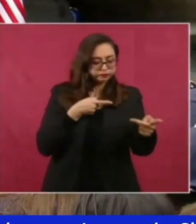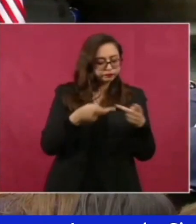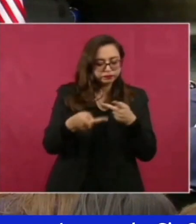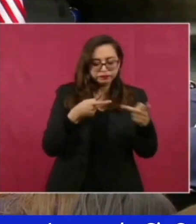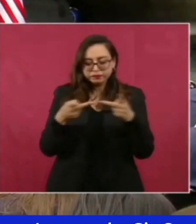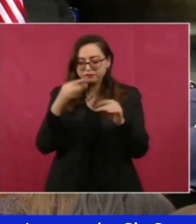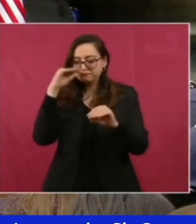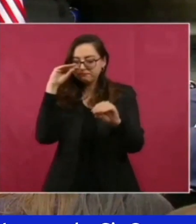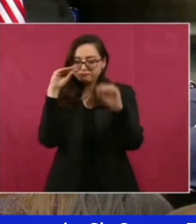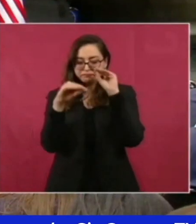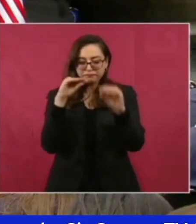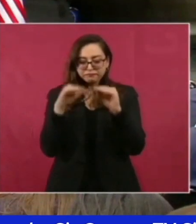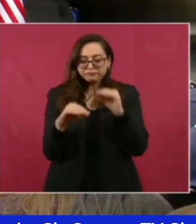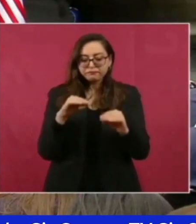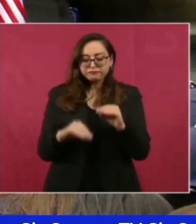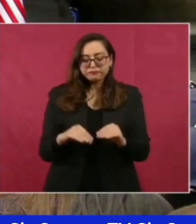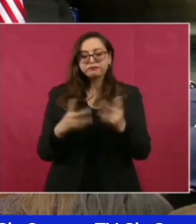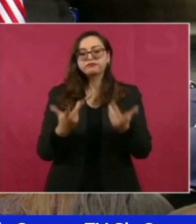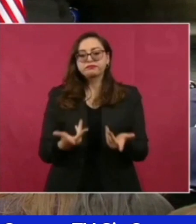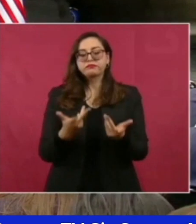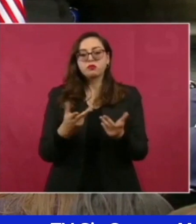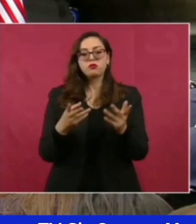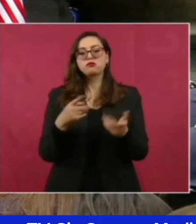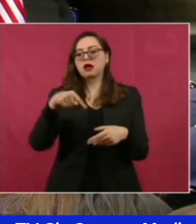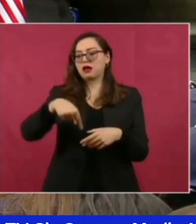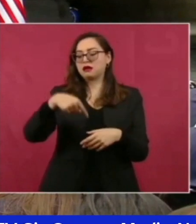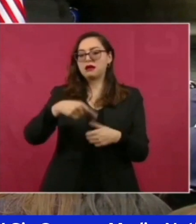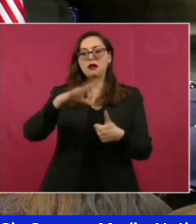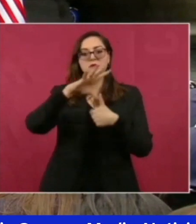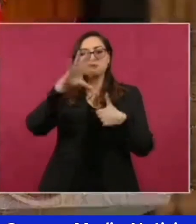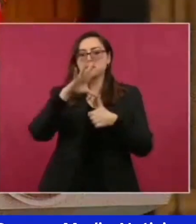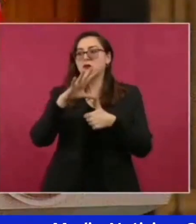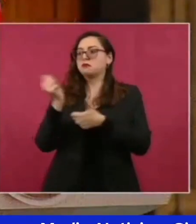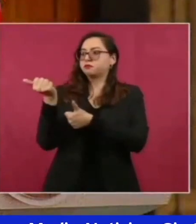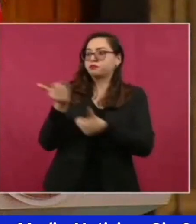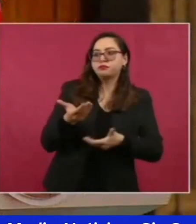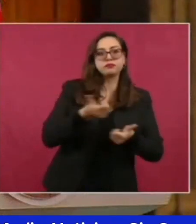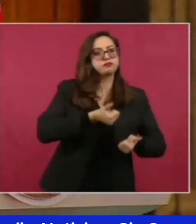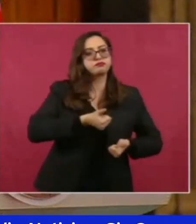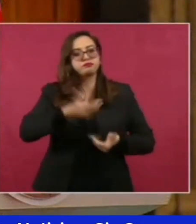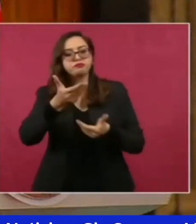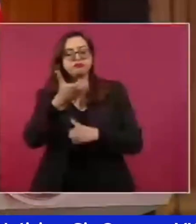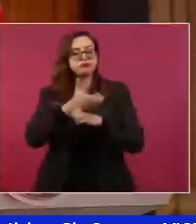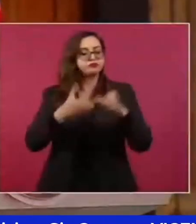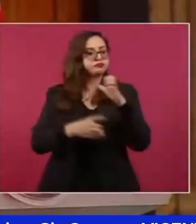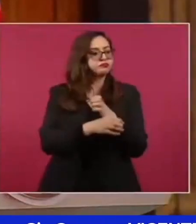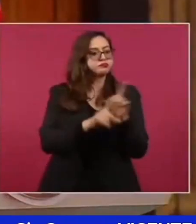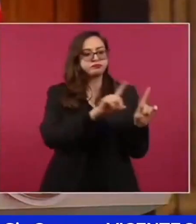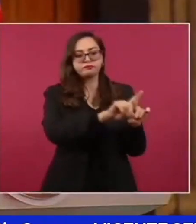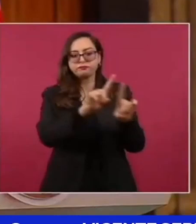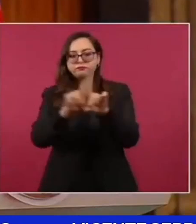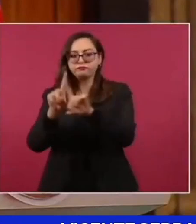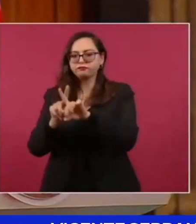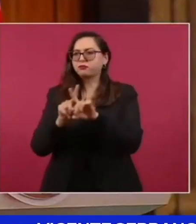gran recepción que hace el presidente López Obrador, y donde demuestra que es un